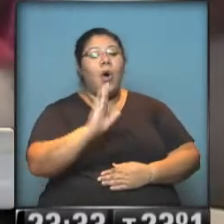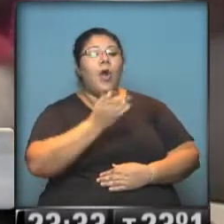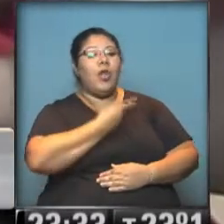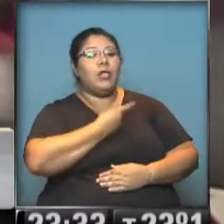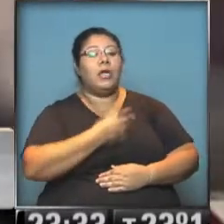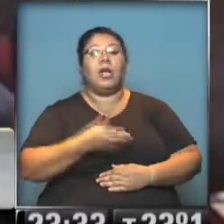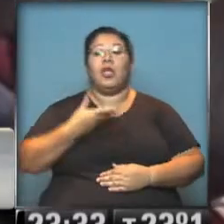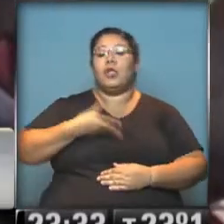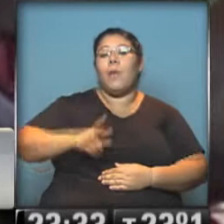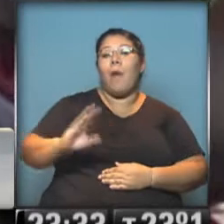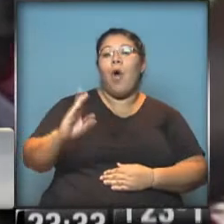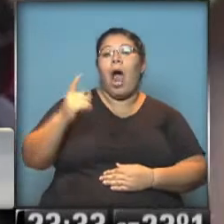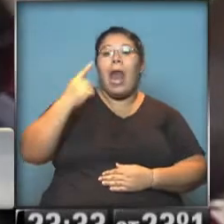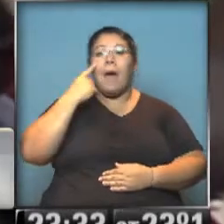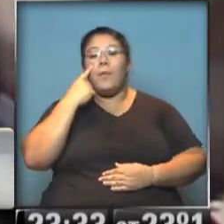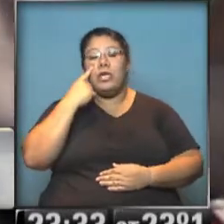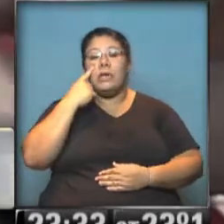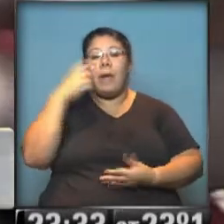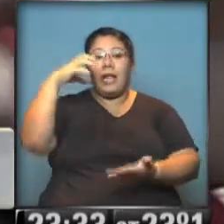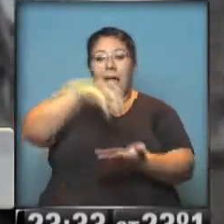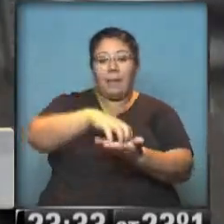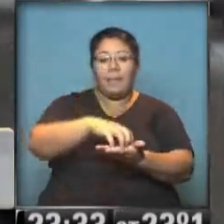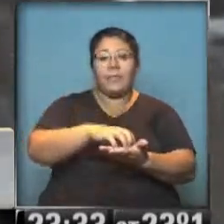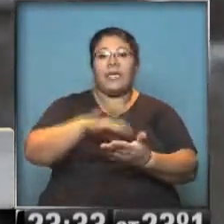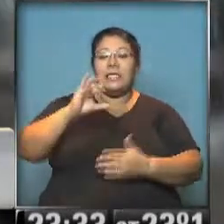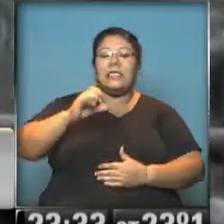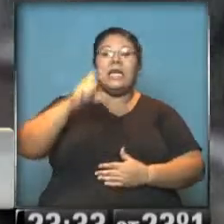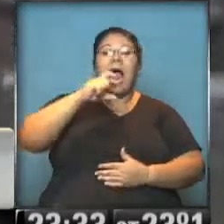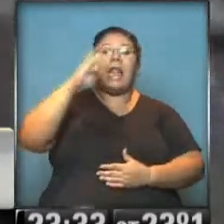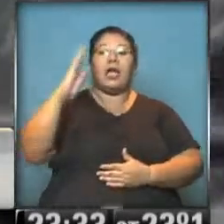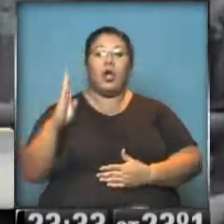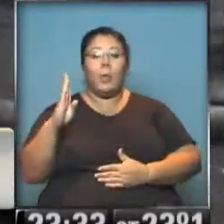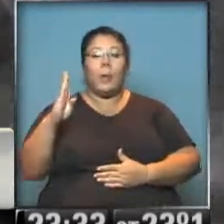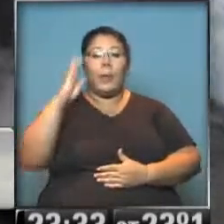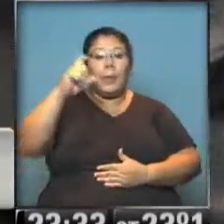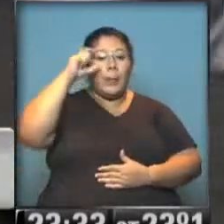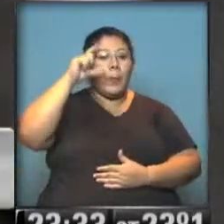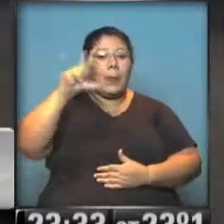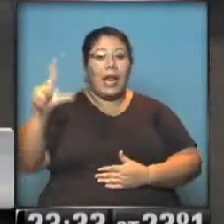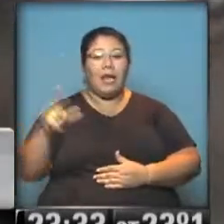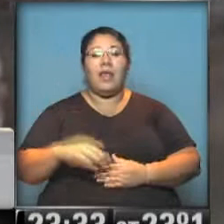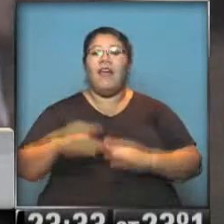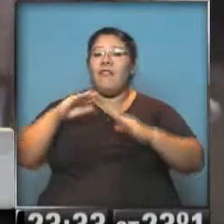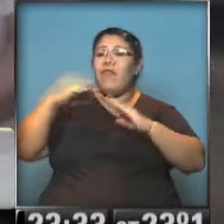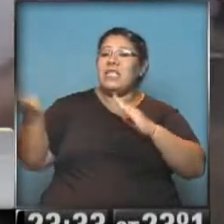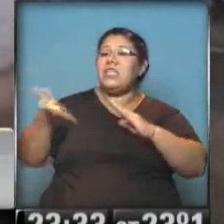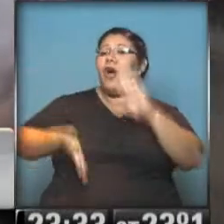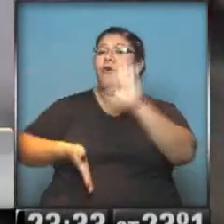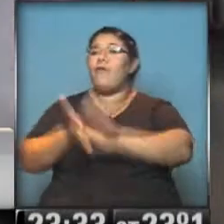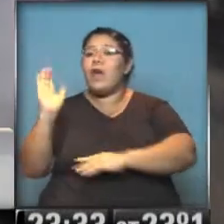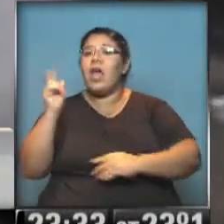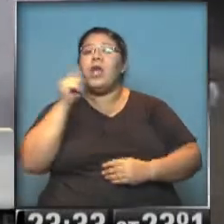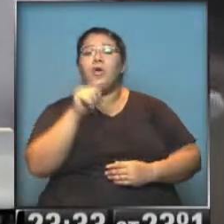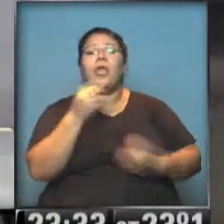municipalidad. ¿Van a ir al Club El? Sí, al Club El. Su sobrino se fue, pero usted se queda. ¿Por qué motivo? Yo me quedo por la